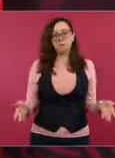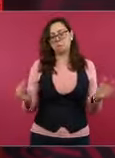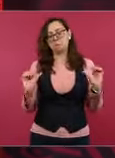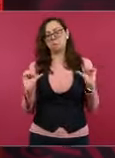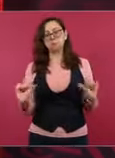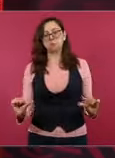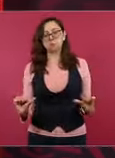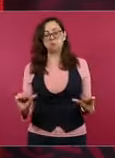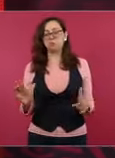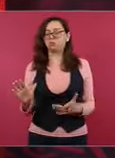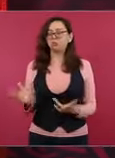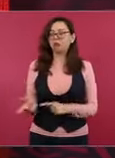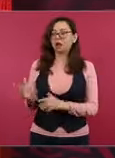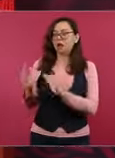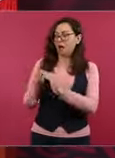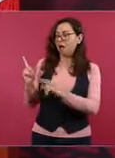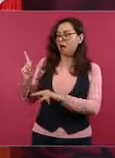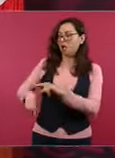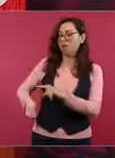Eso